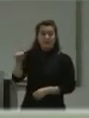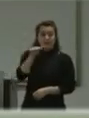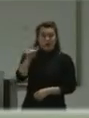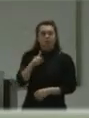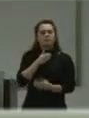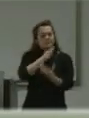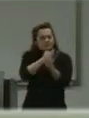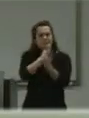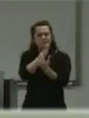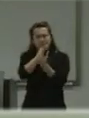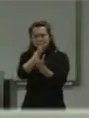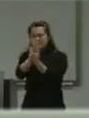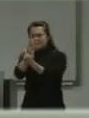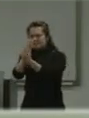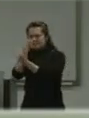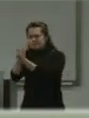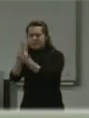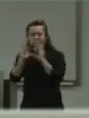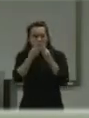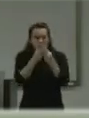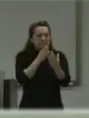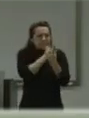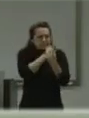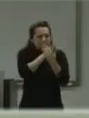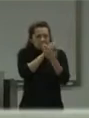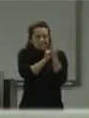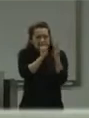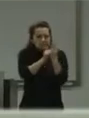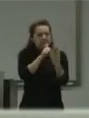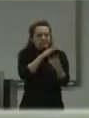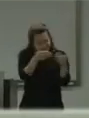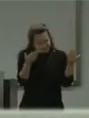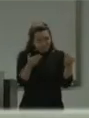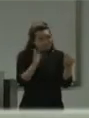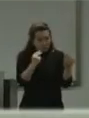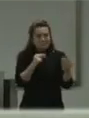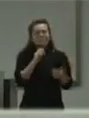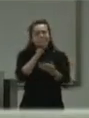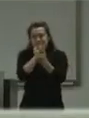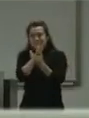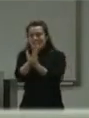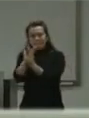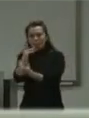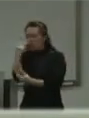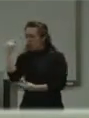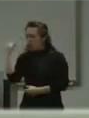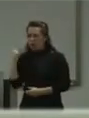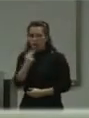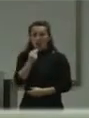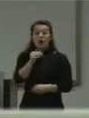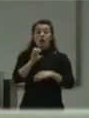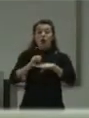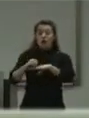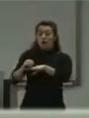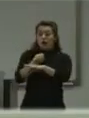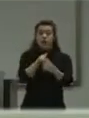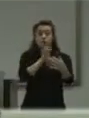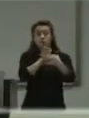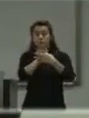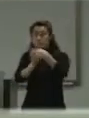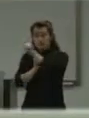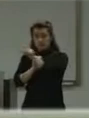tocamos las puertas de todas las familias que teníamos en ese Rango de edad de todas las organizaciones que trabajan